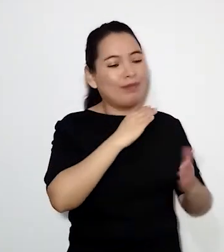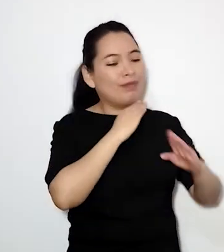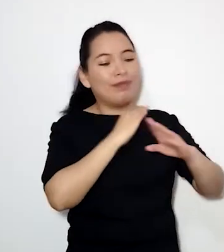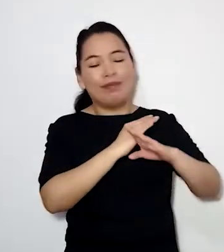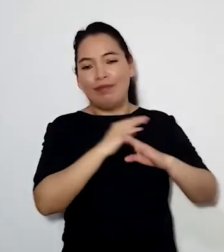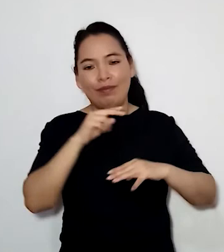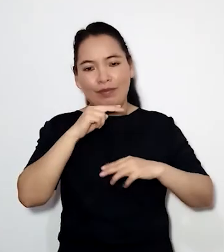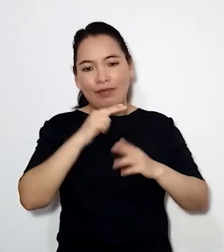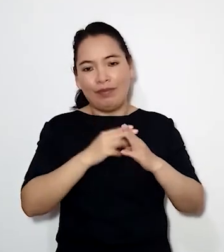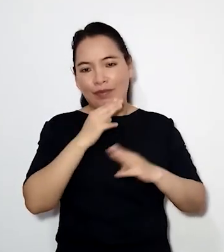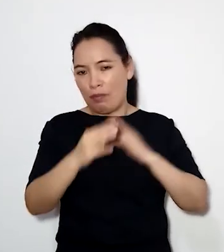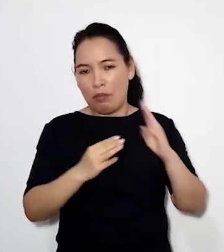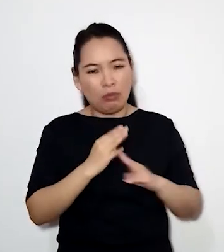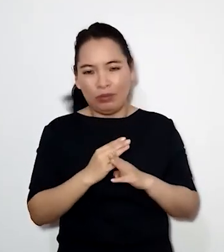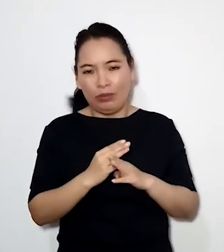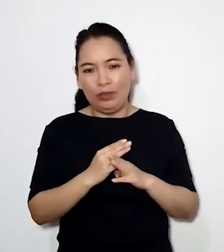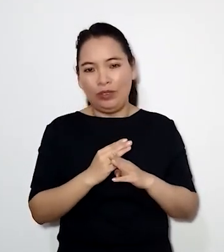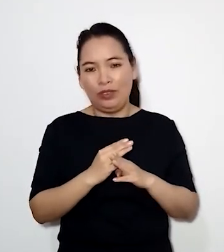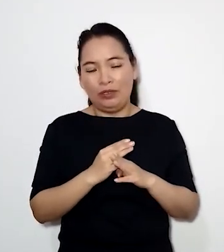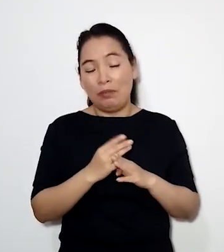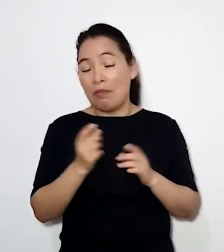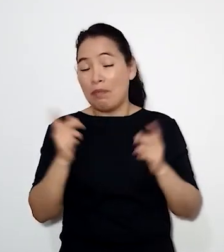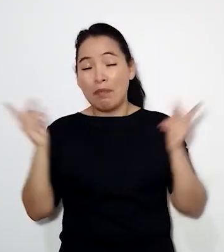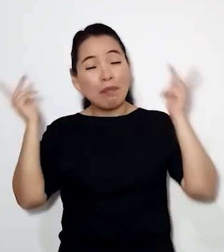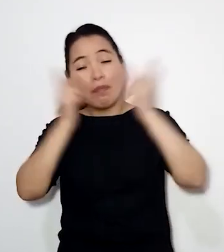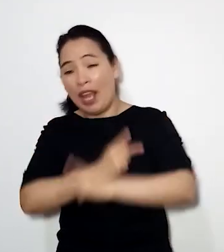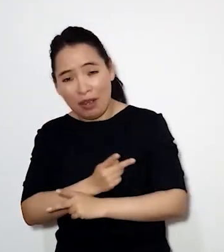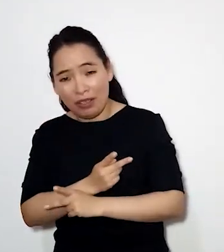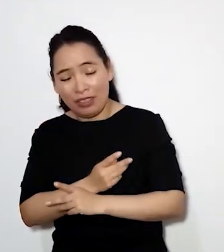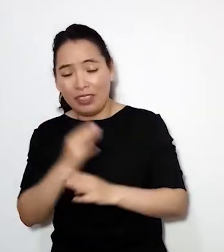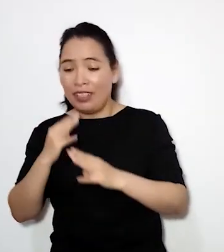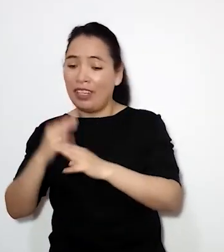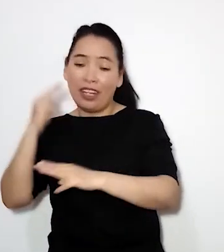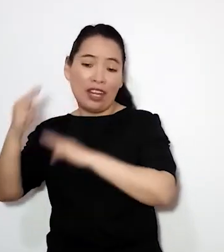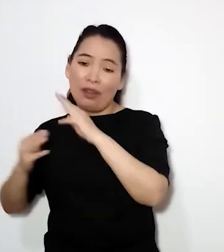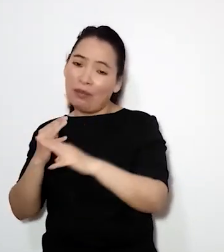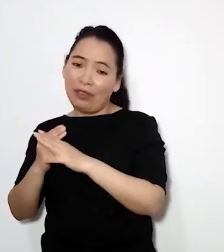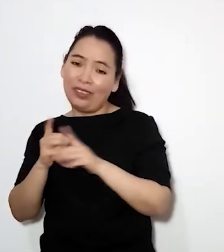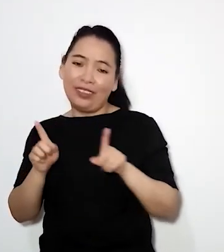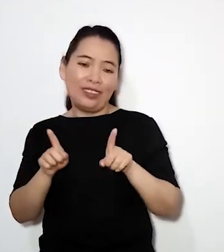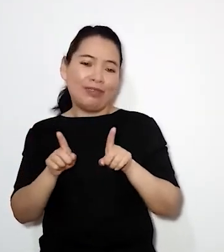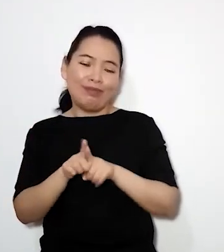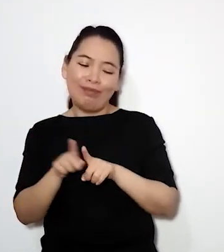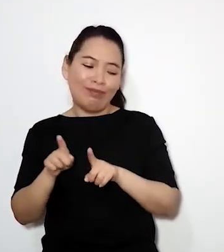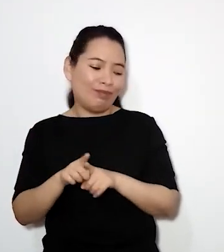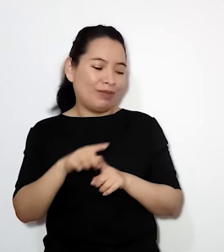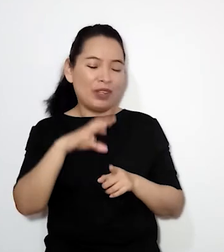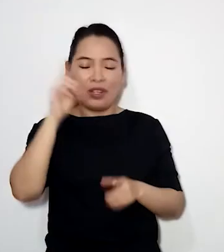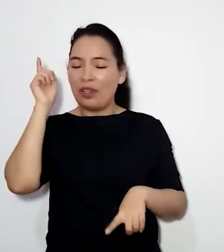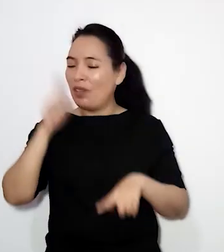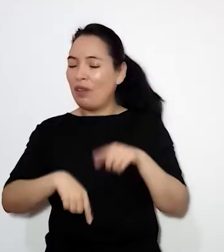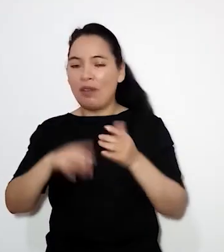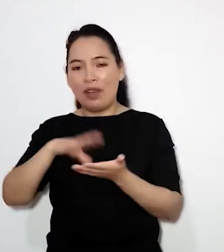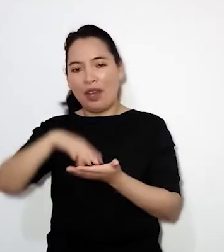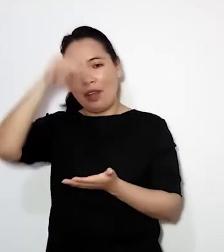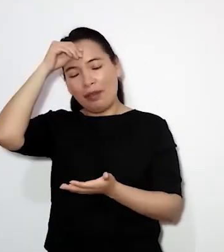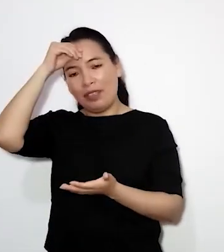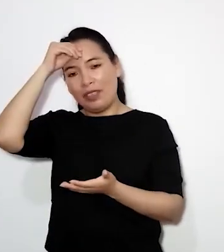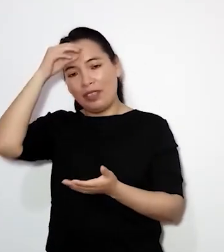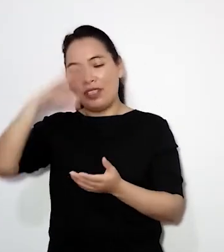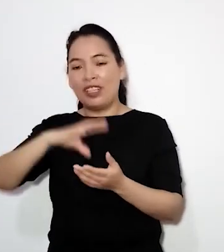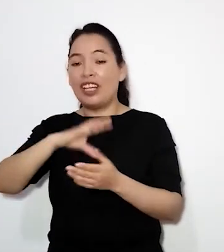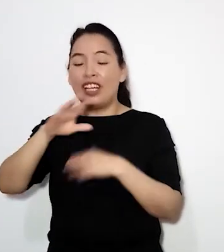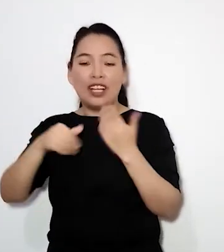grave es que el mundo tampoco puede cambiar si todas las personas no están incluidas.